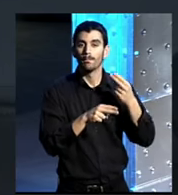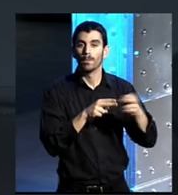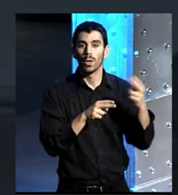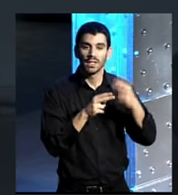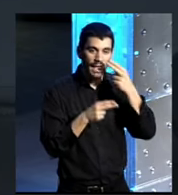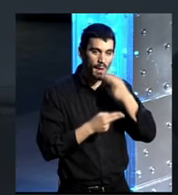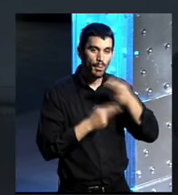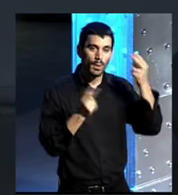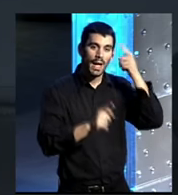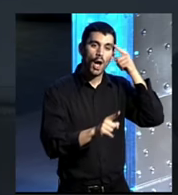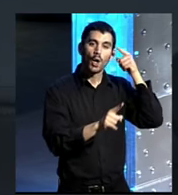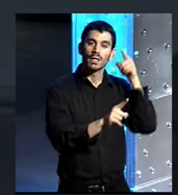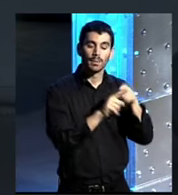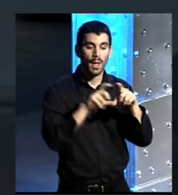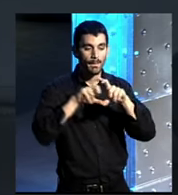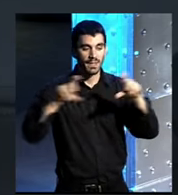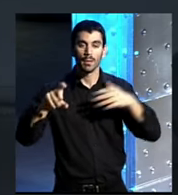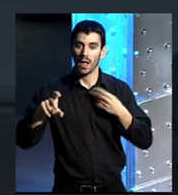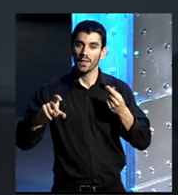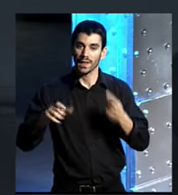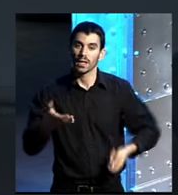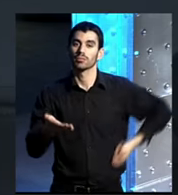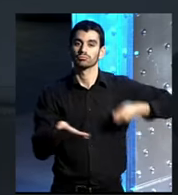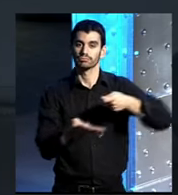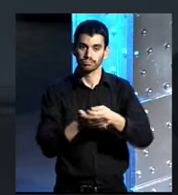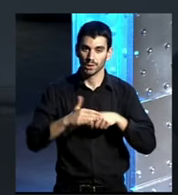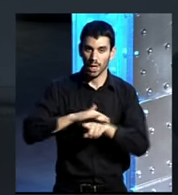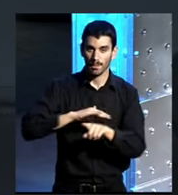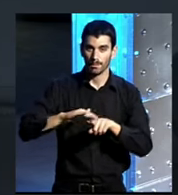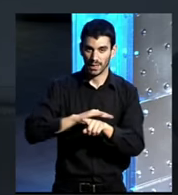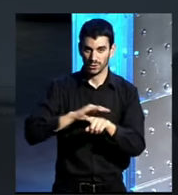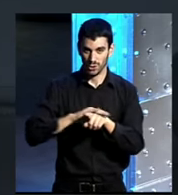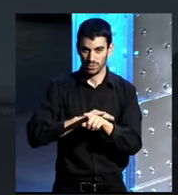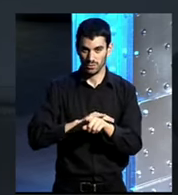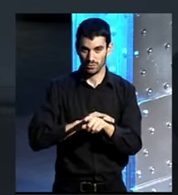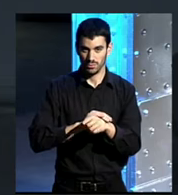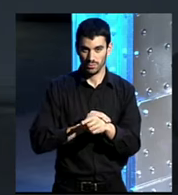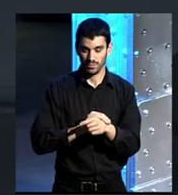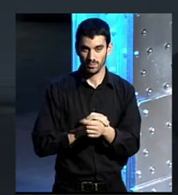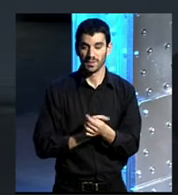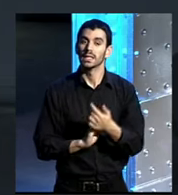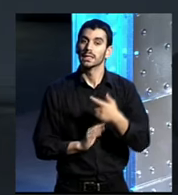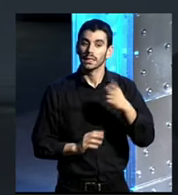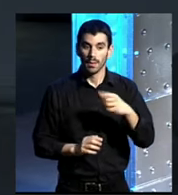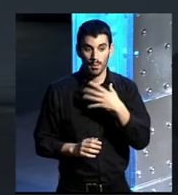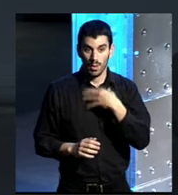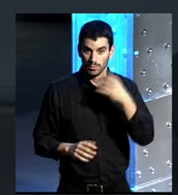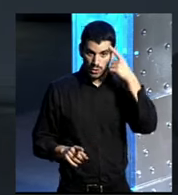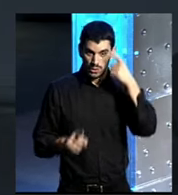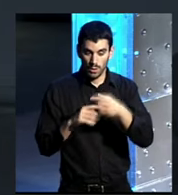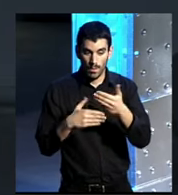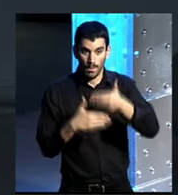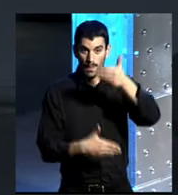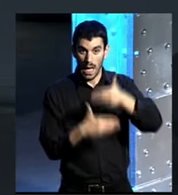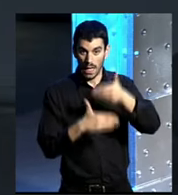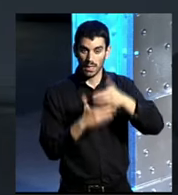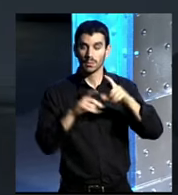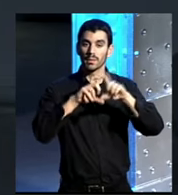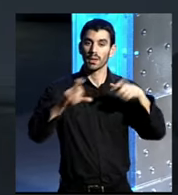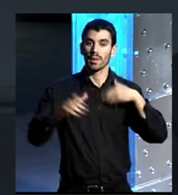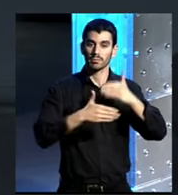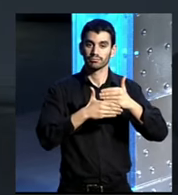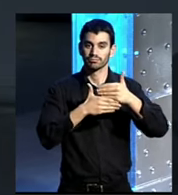las empresas invertir y retirar dificultades, barreras que hay ahora mismo con